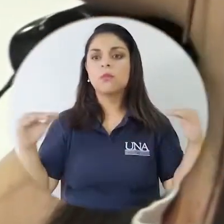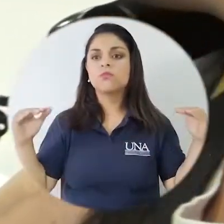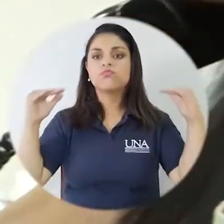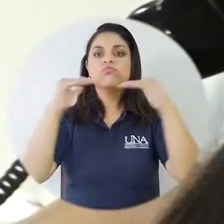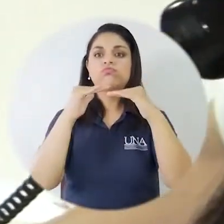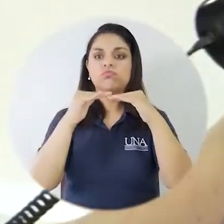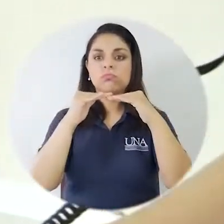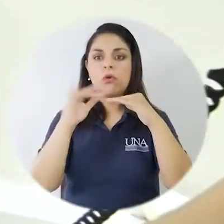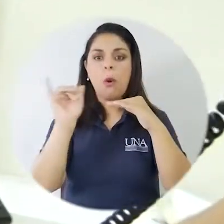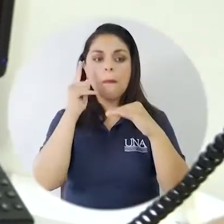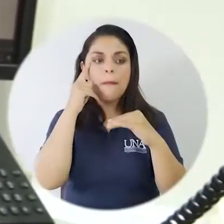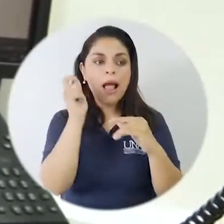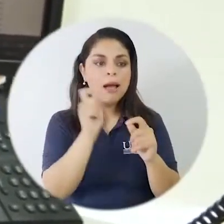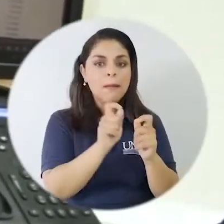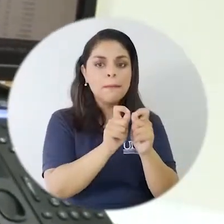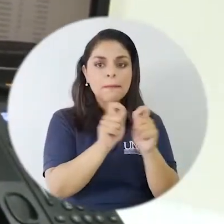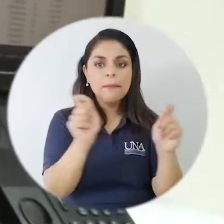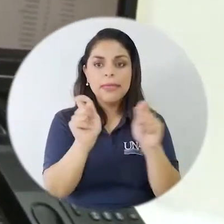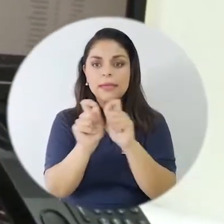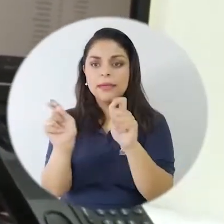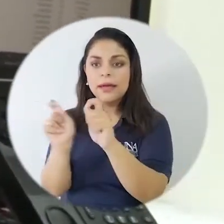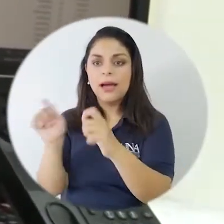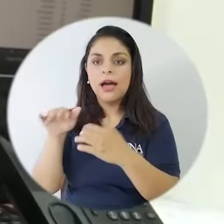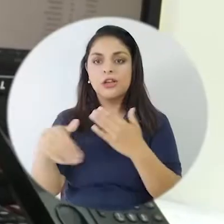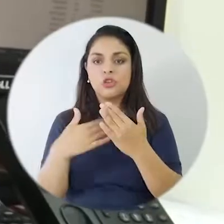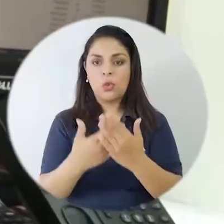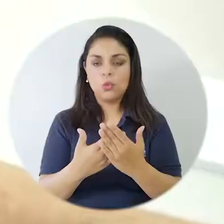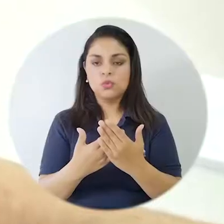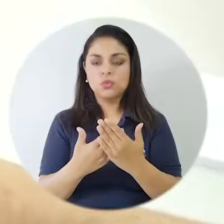para medir a todos los colaboradores, pero sí